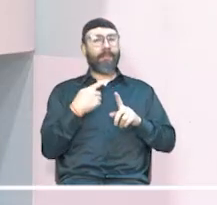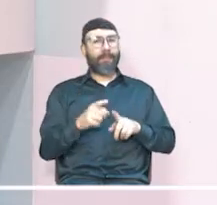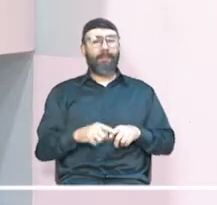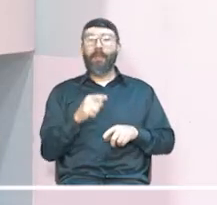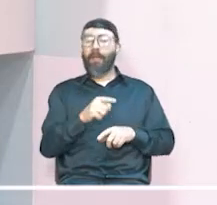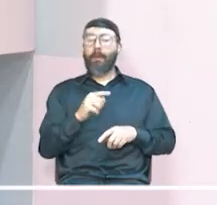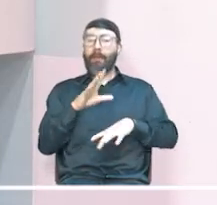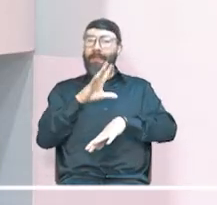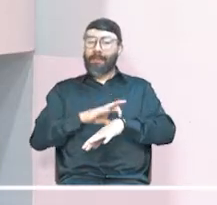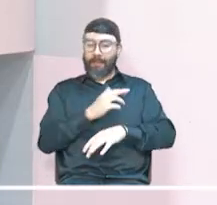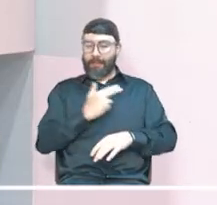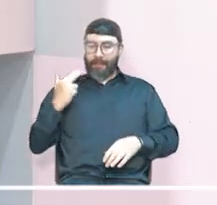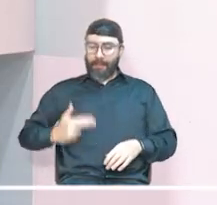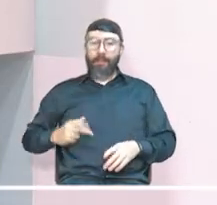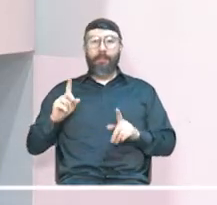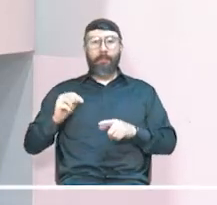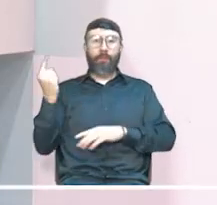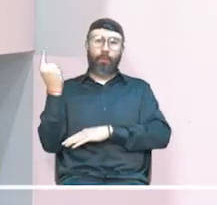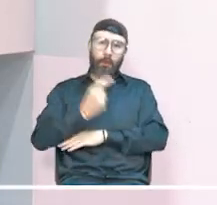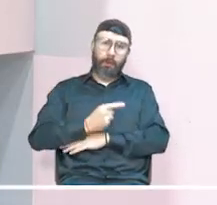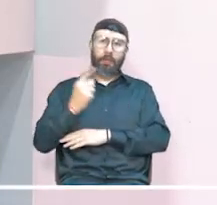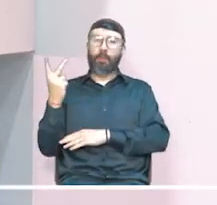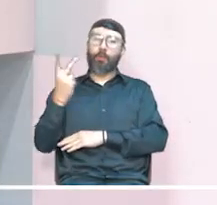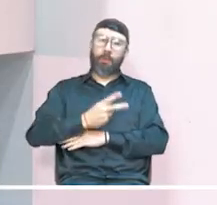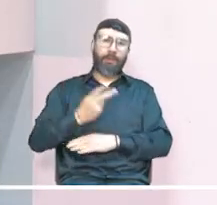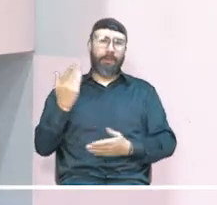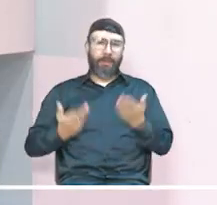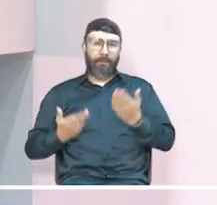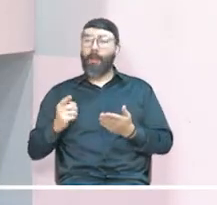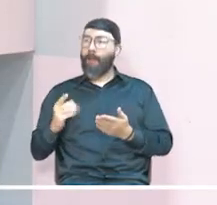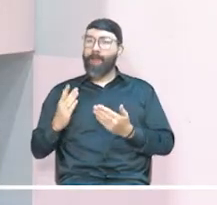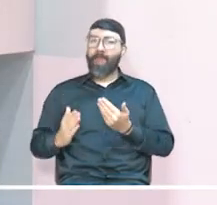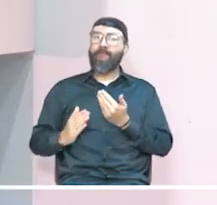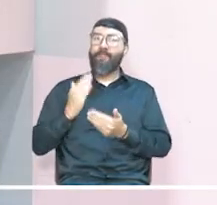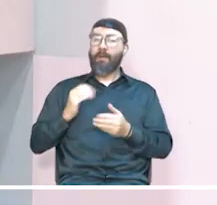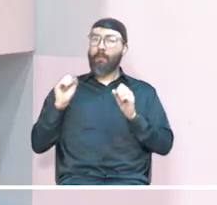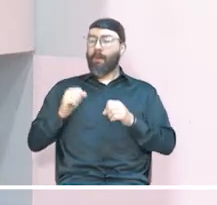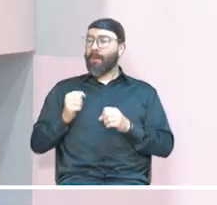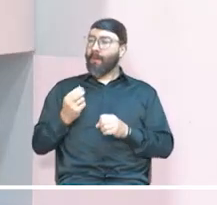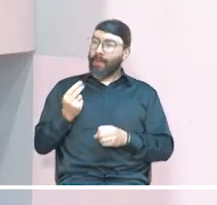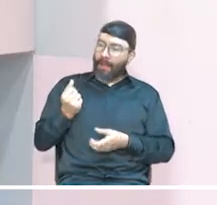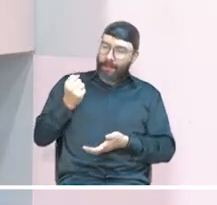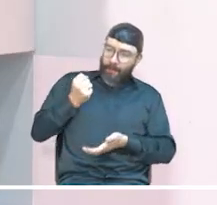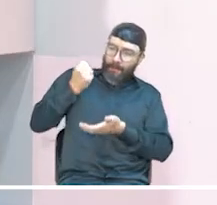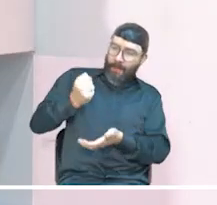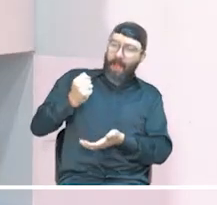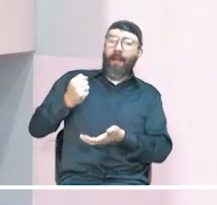y pasadías de un día o de dos para que les quede mucho más fácil de pronto económicamente ir a vivir la